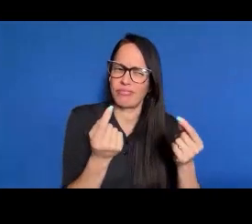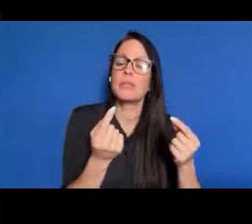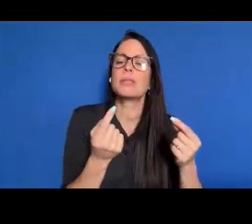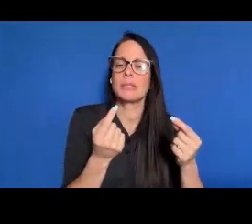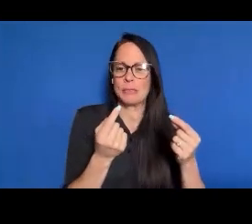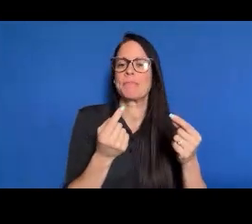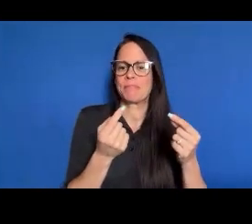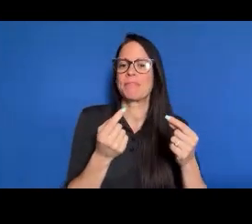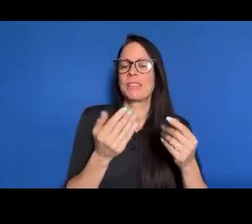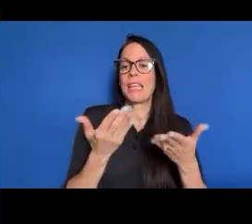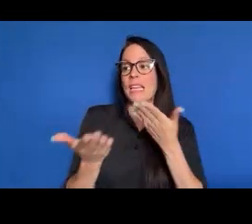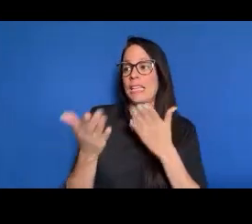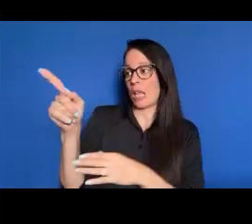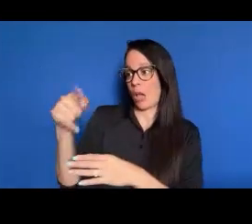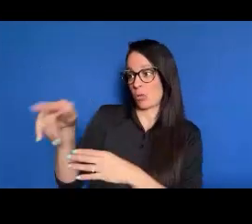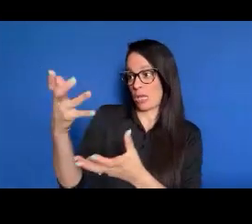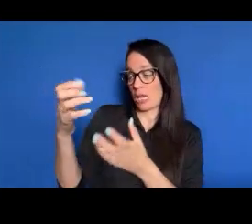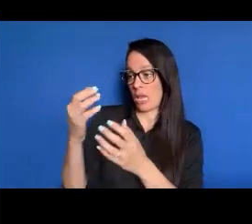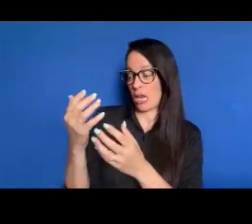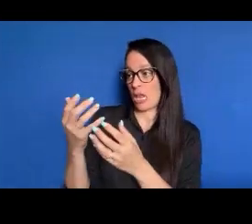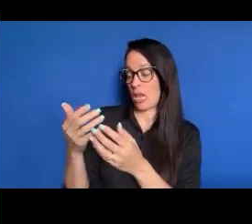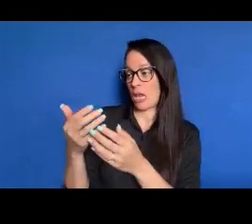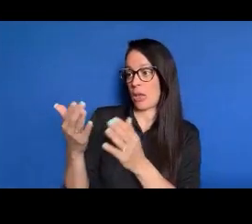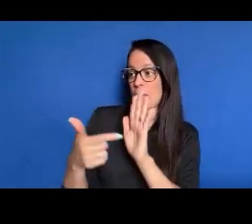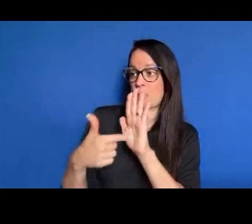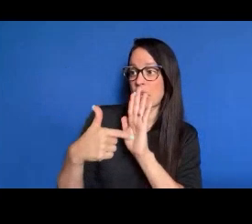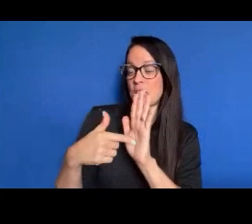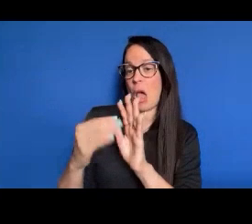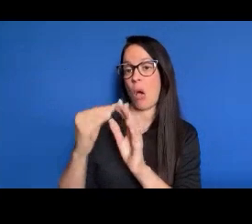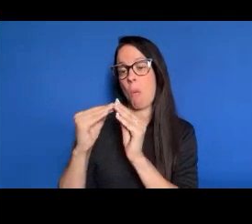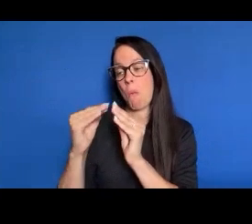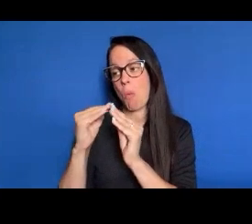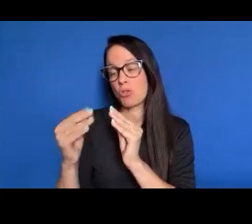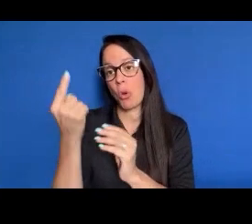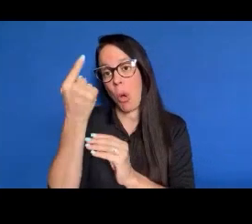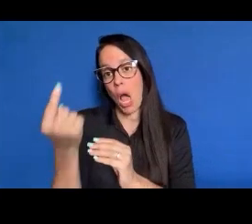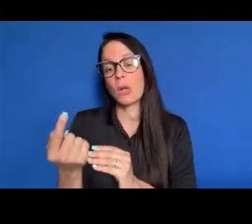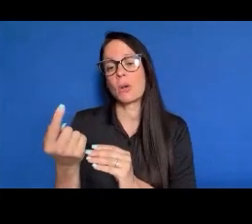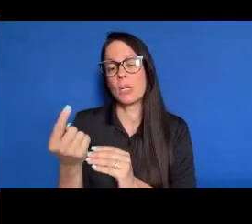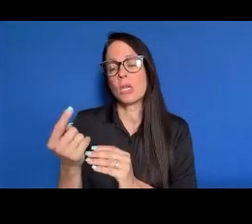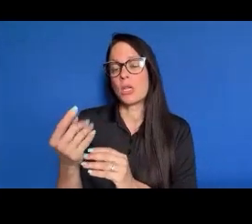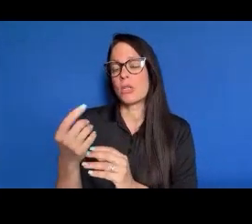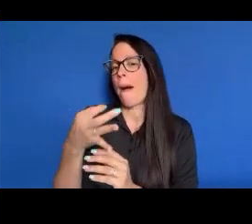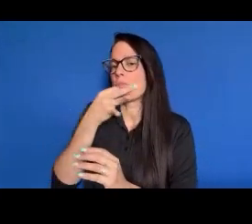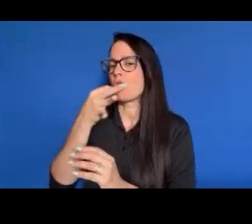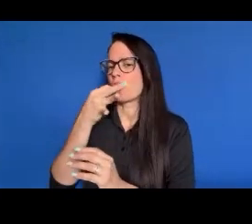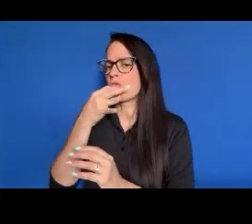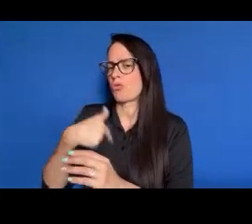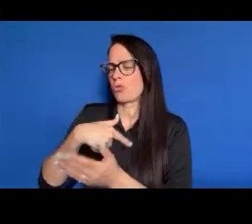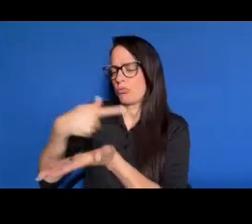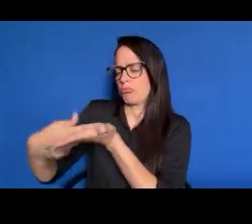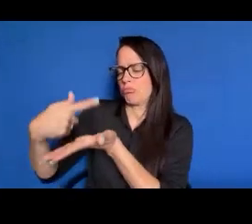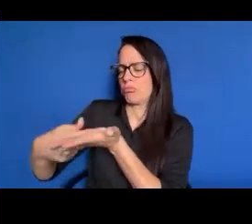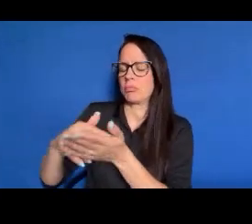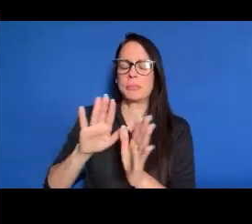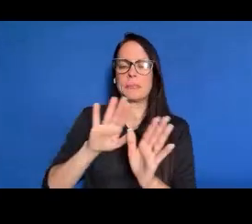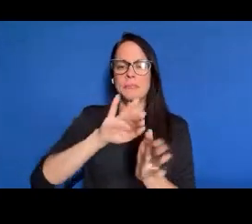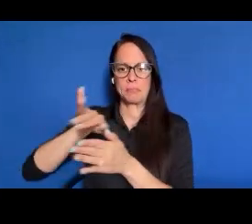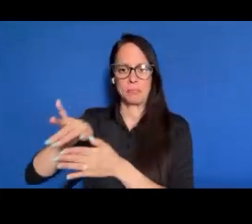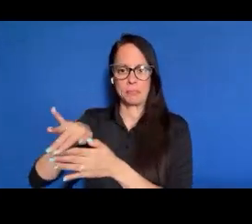ustedes que quiera presentar, ¿verdad?, ¿qué podemos hacer en ese caso, ¿verdad? Pero eso lo abordamos en su momento. Así que vamos